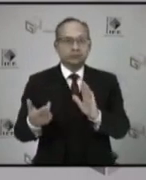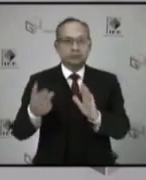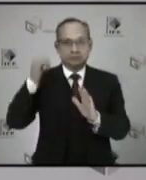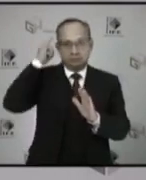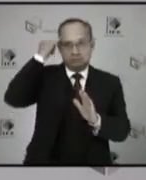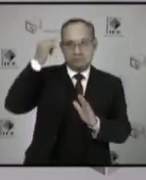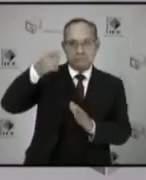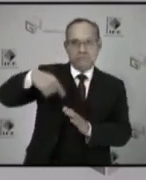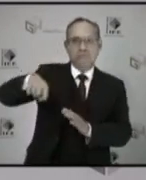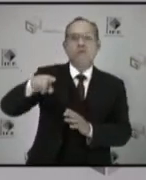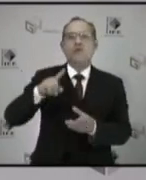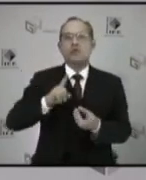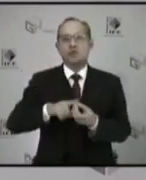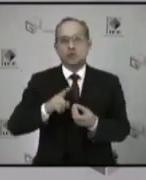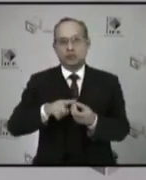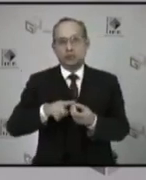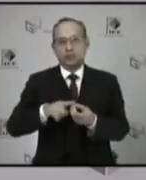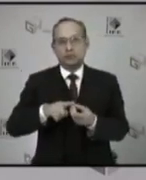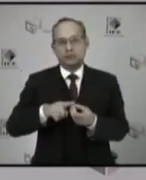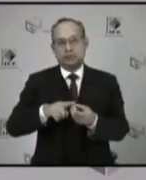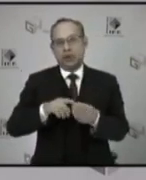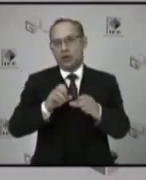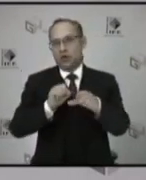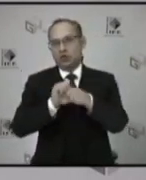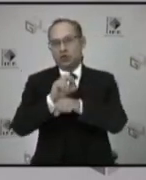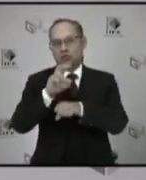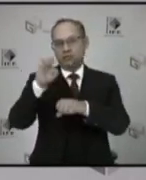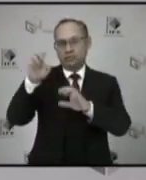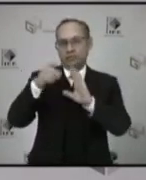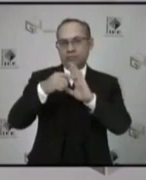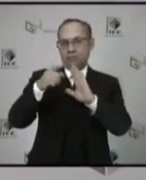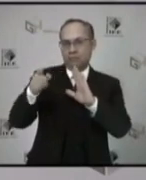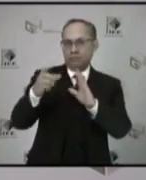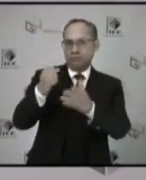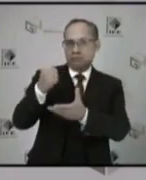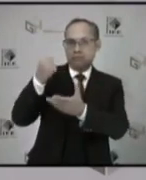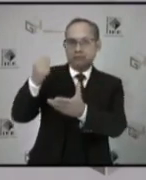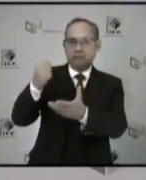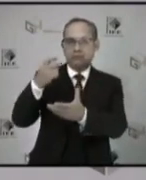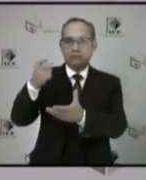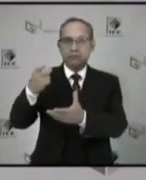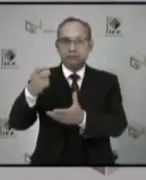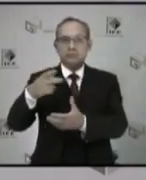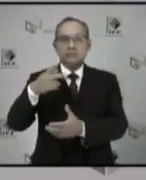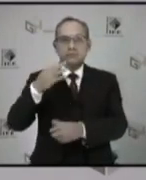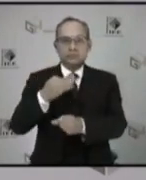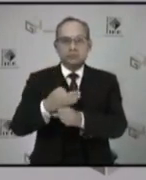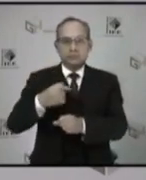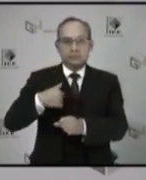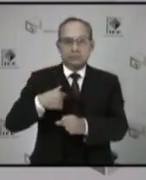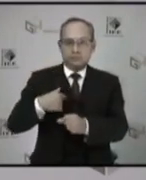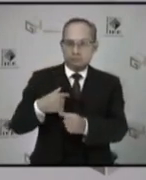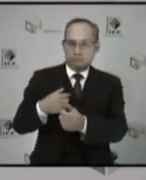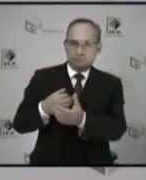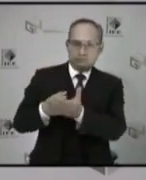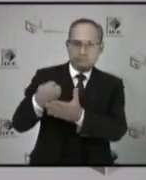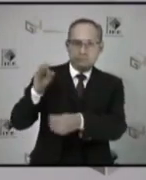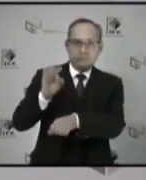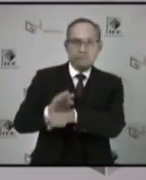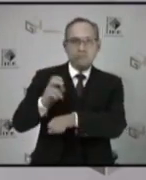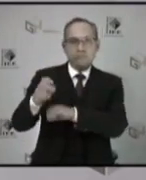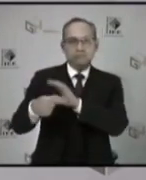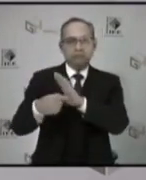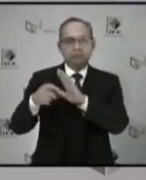se fue al sureste. Hidalgo también es México y se merece ser atendido, y yo lo voy a defender. No voy a dejar que lo